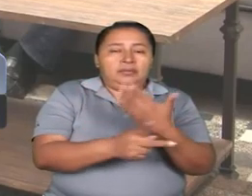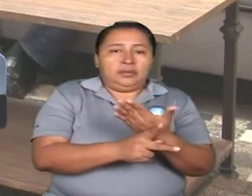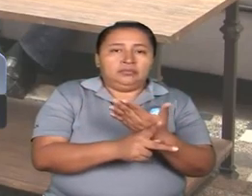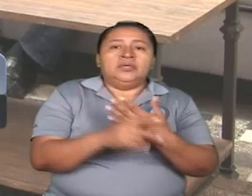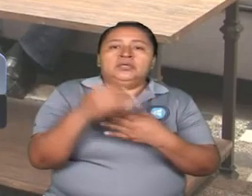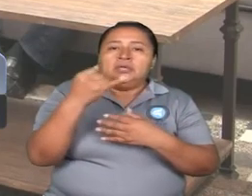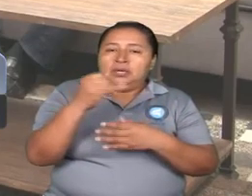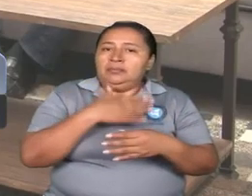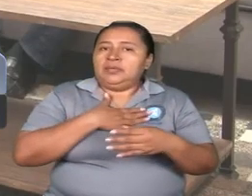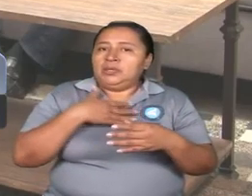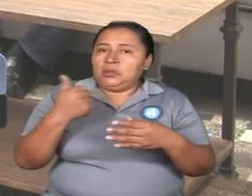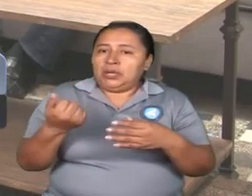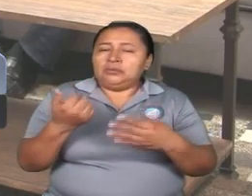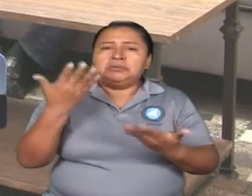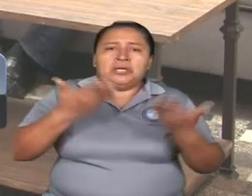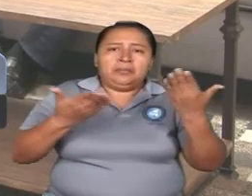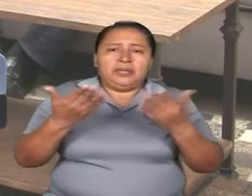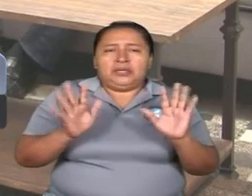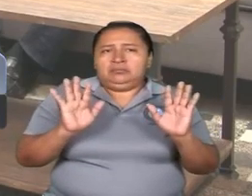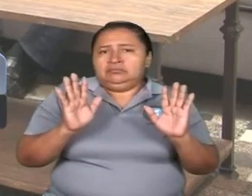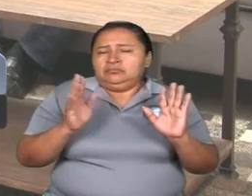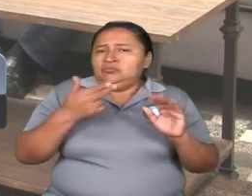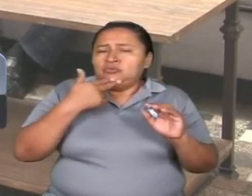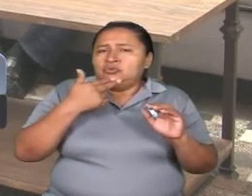ha mejorado, probablemente, yo no sé,